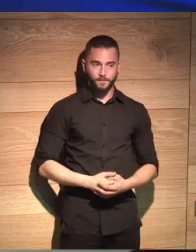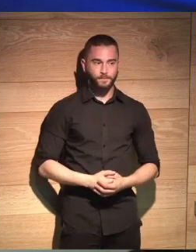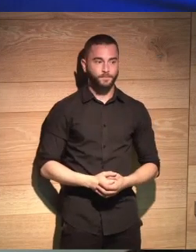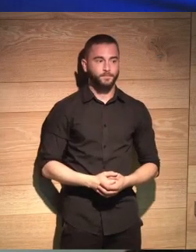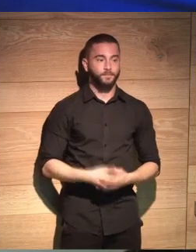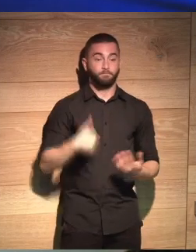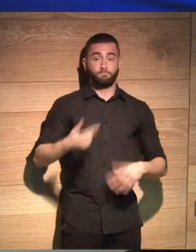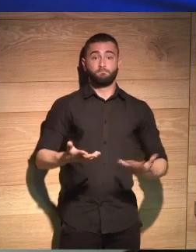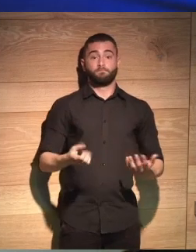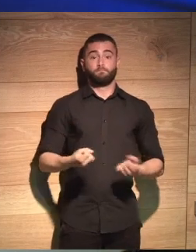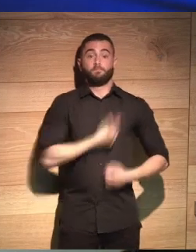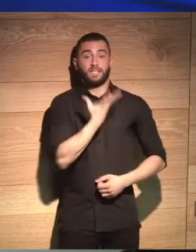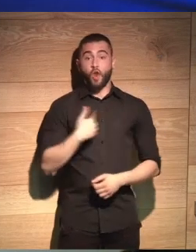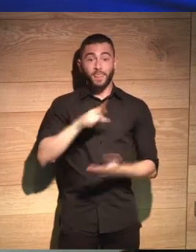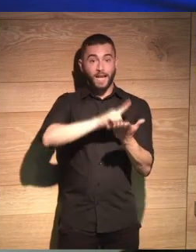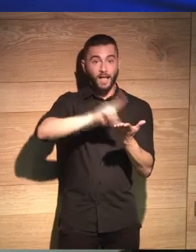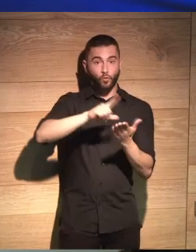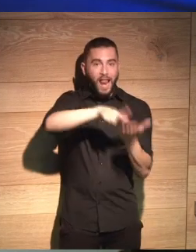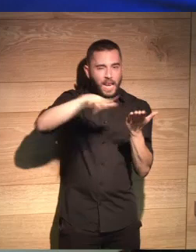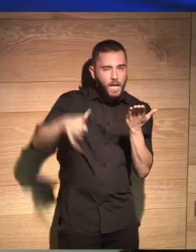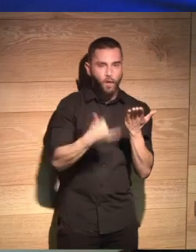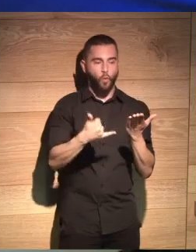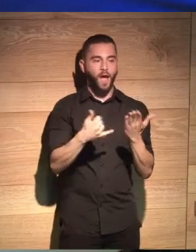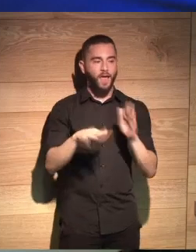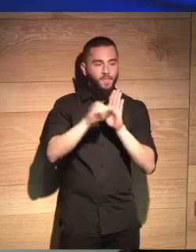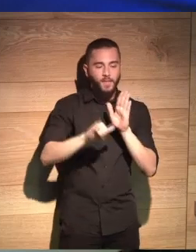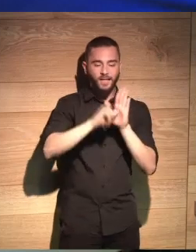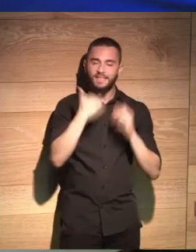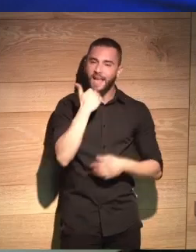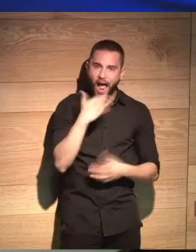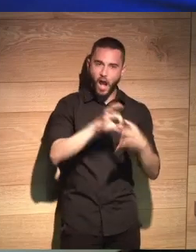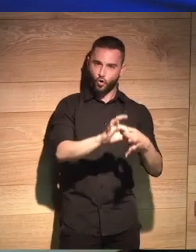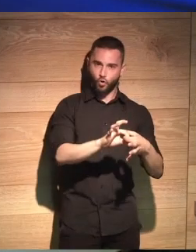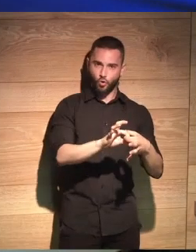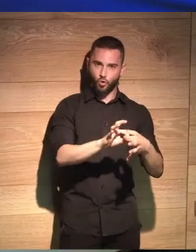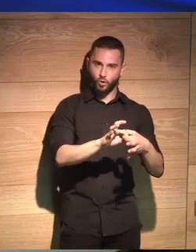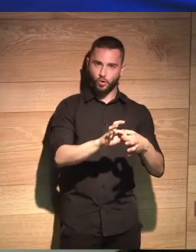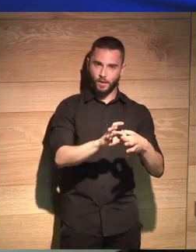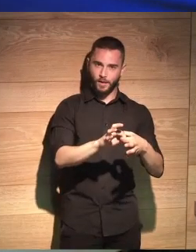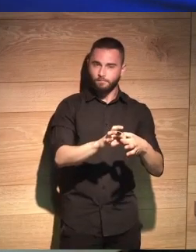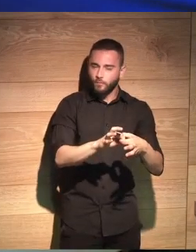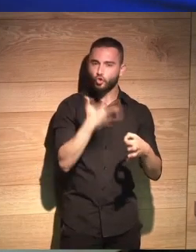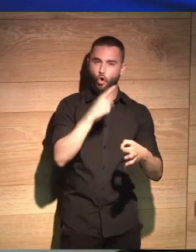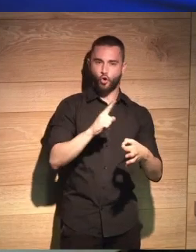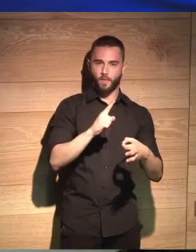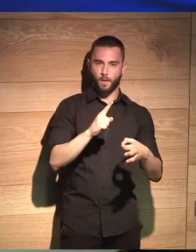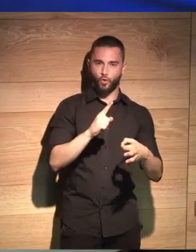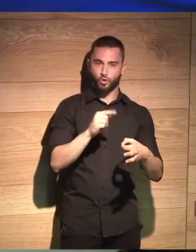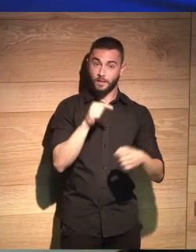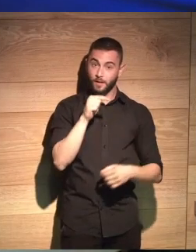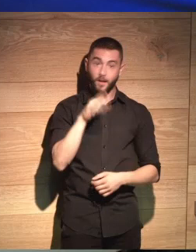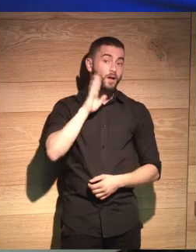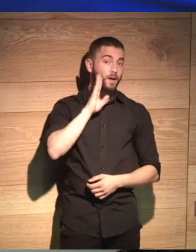es lo único apasionante de la literatura, es a través del lenguaje acercarse a algo que no conocemos. De alguna forma creo que ahí